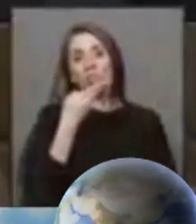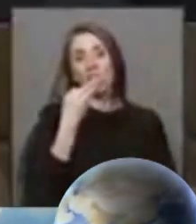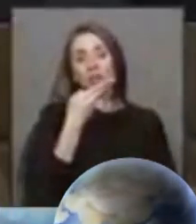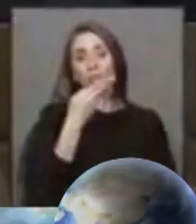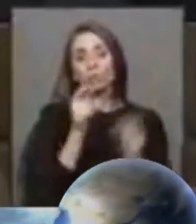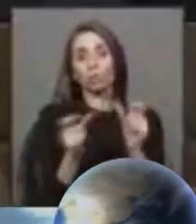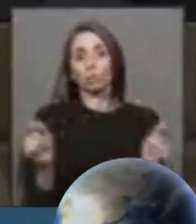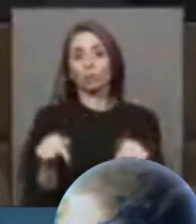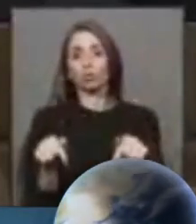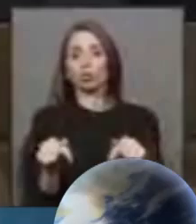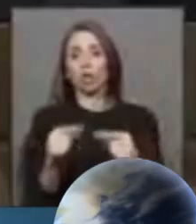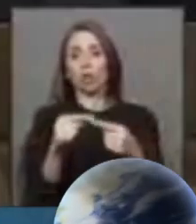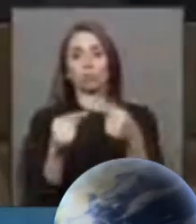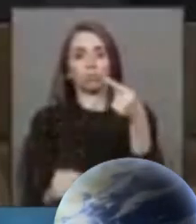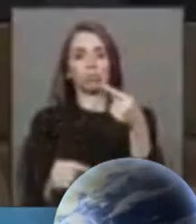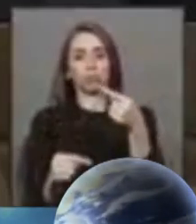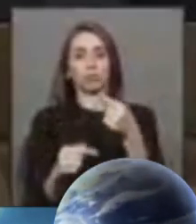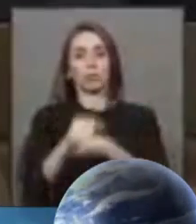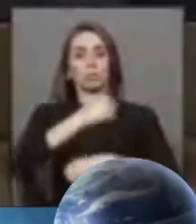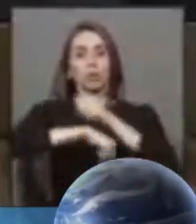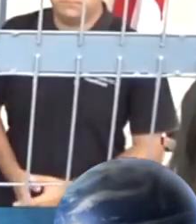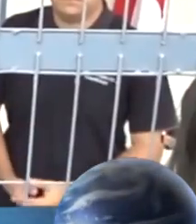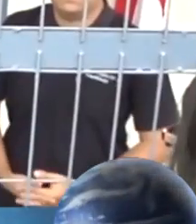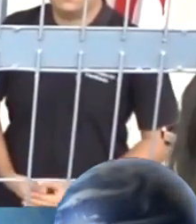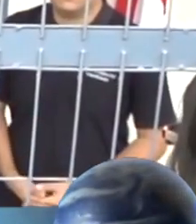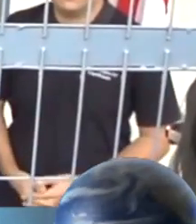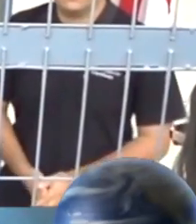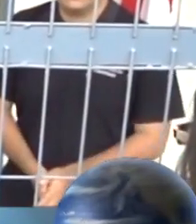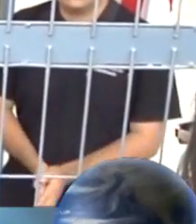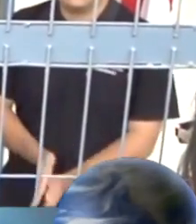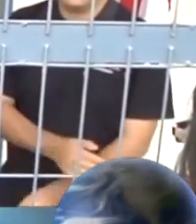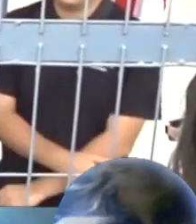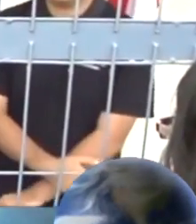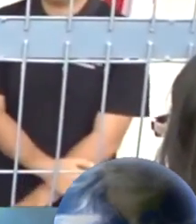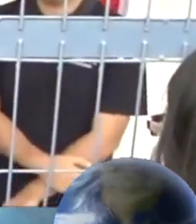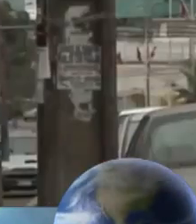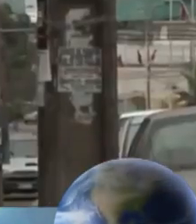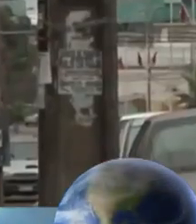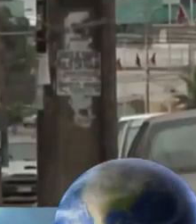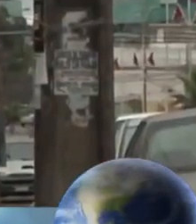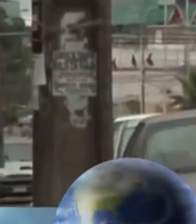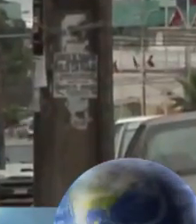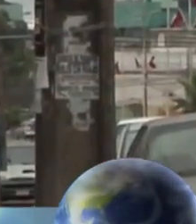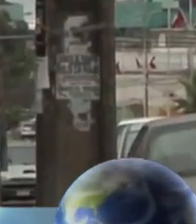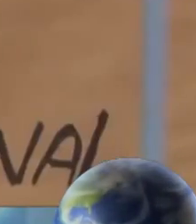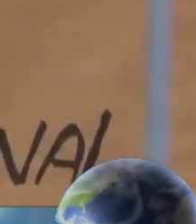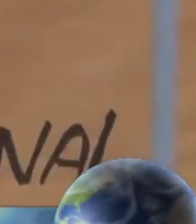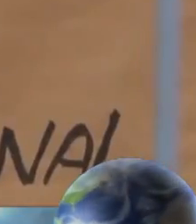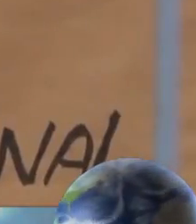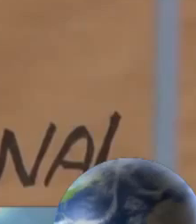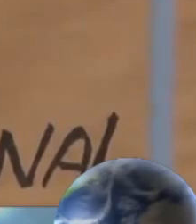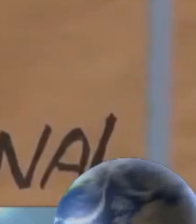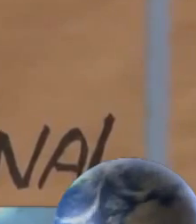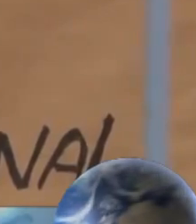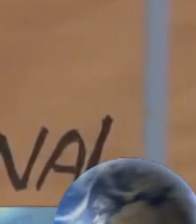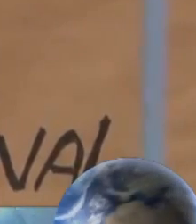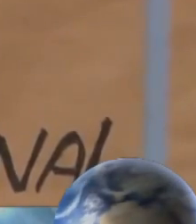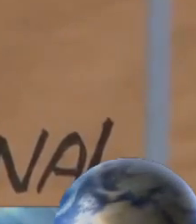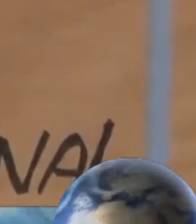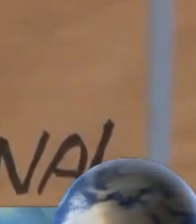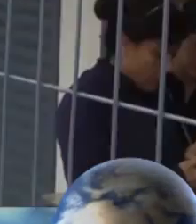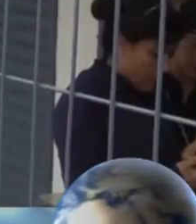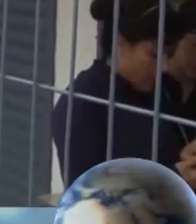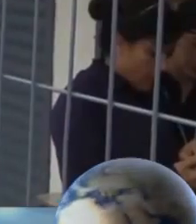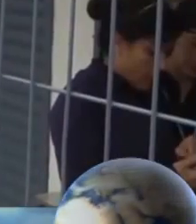muchos de los aquí presentes y desde hace muchísimos años. Sostuvo que destinar cientos de funcionarios exclusivamente a celebrar los contratos de